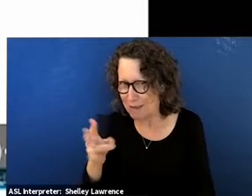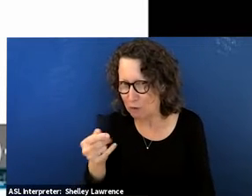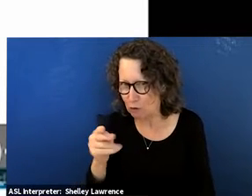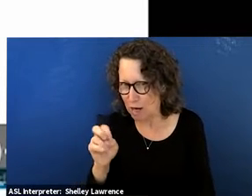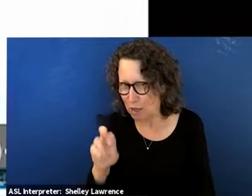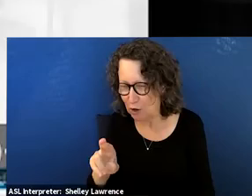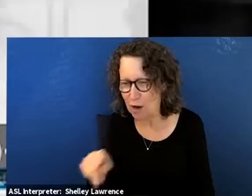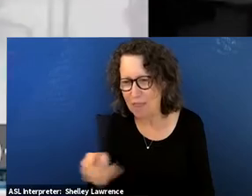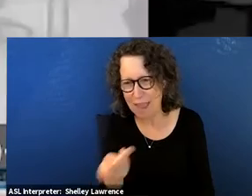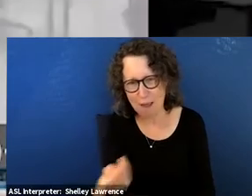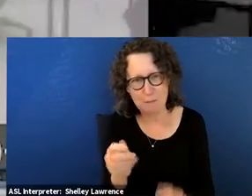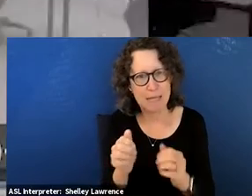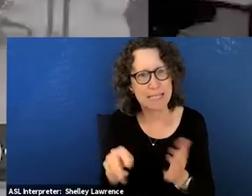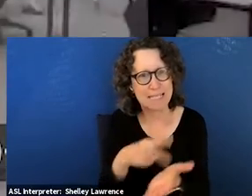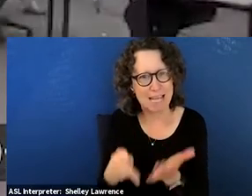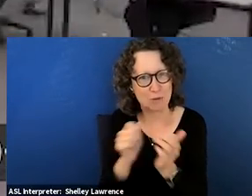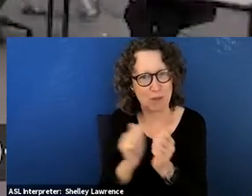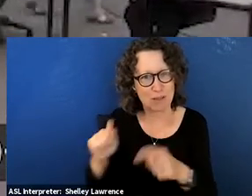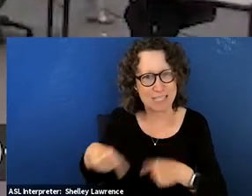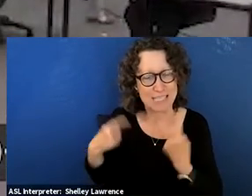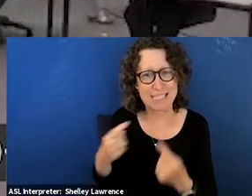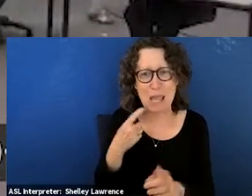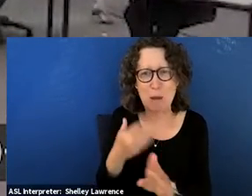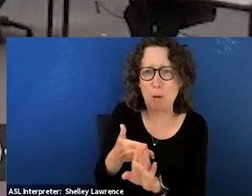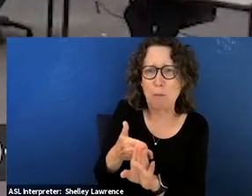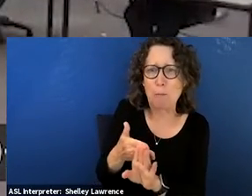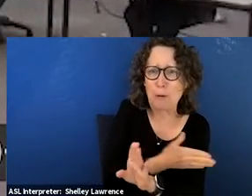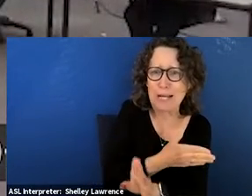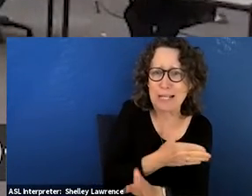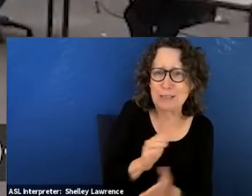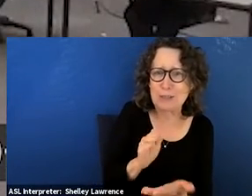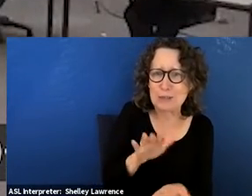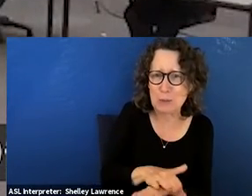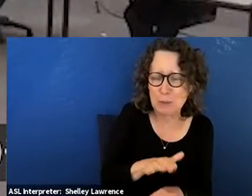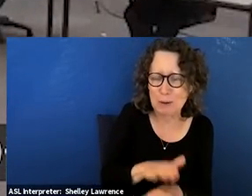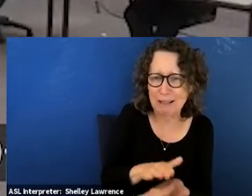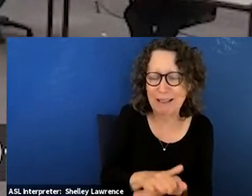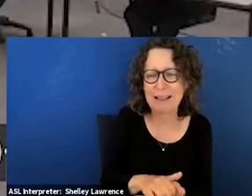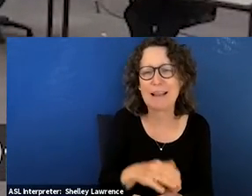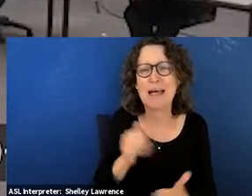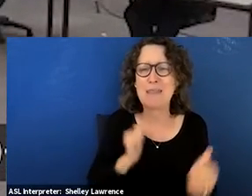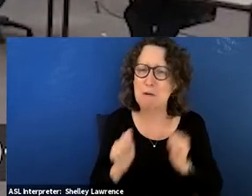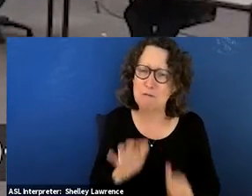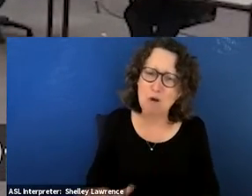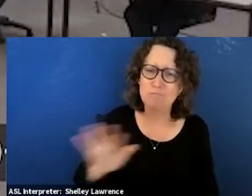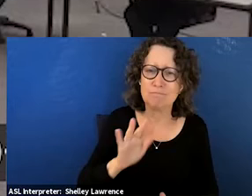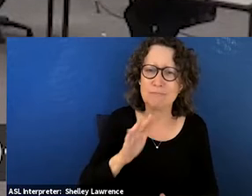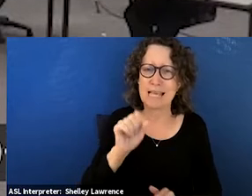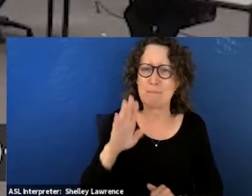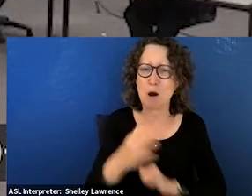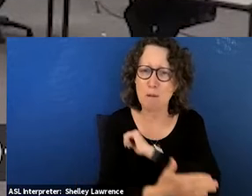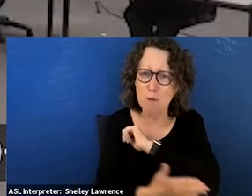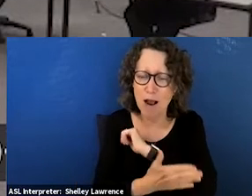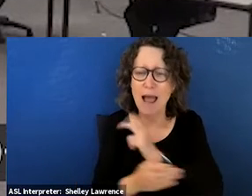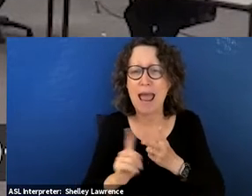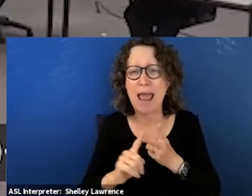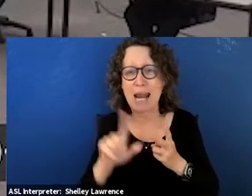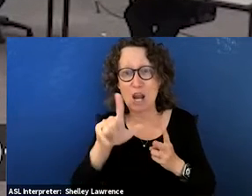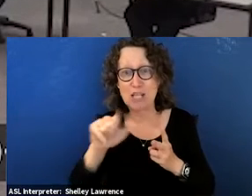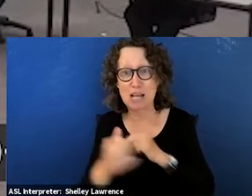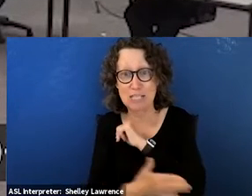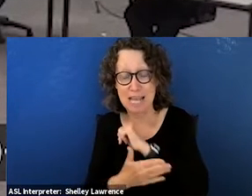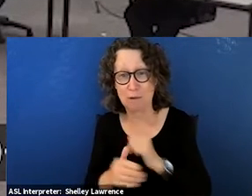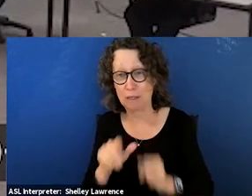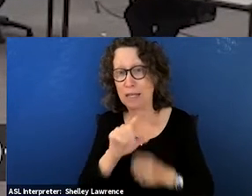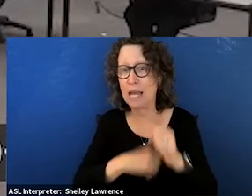séptimo grado en la colina, quienes han estado bailando juntas desde que estaban en preescolar. Además de desempeñarse en